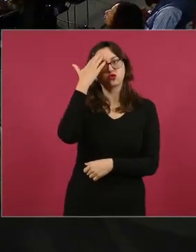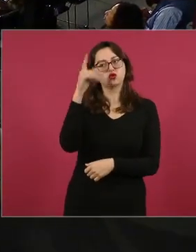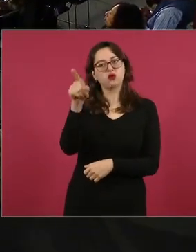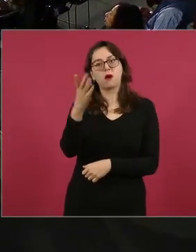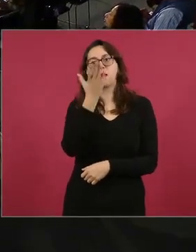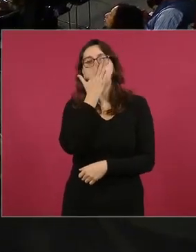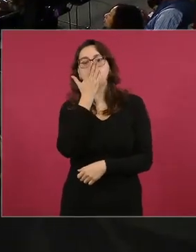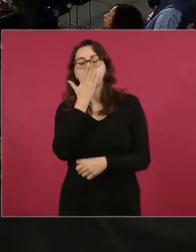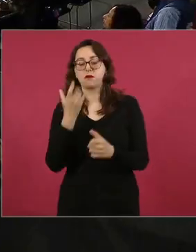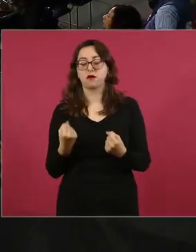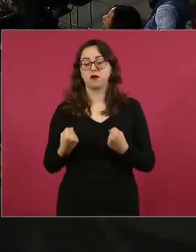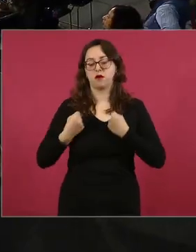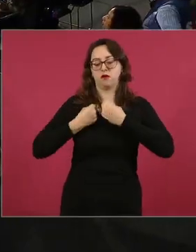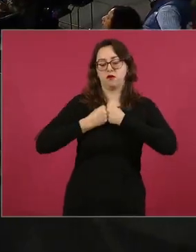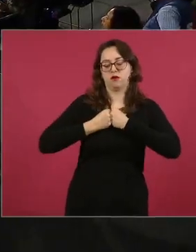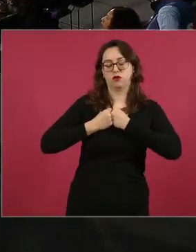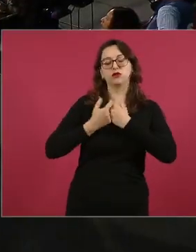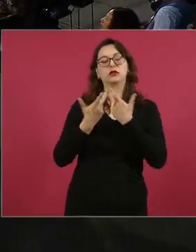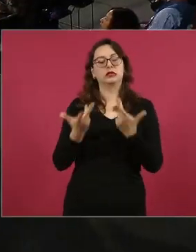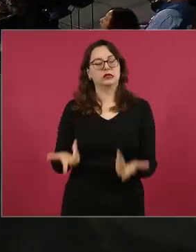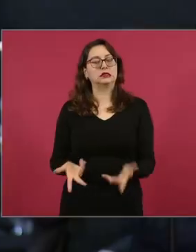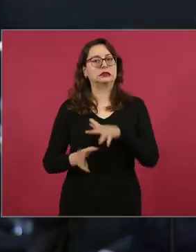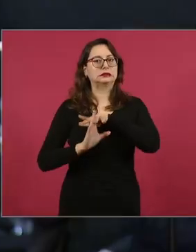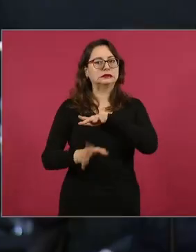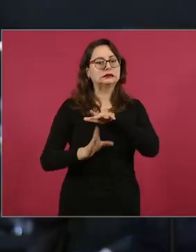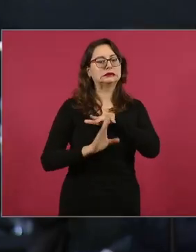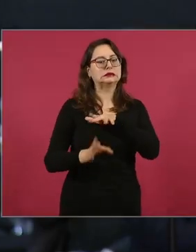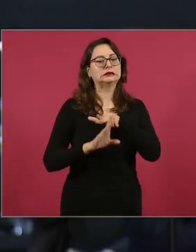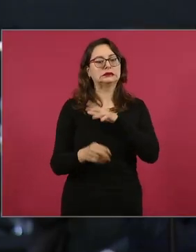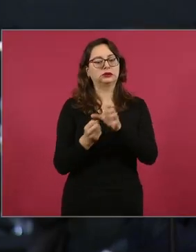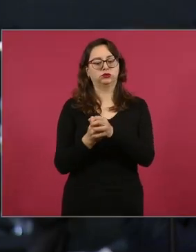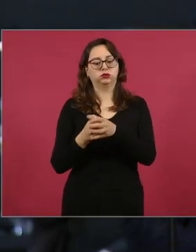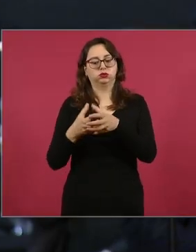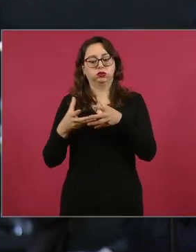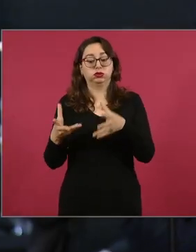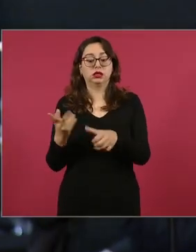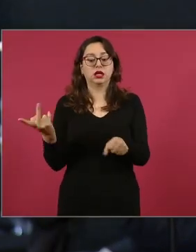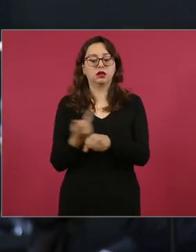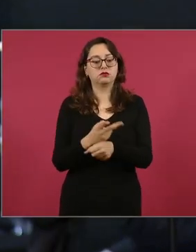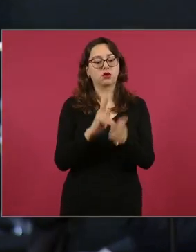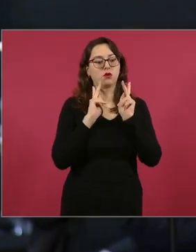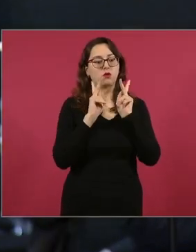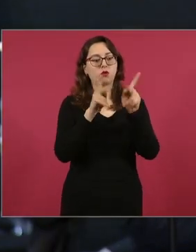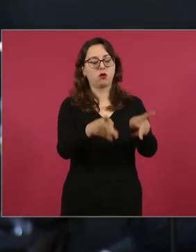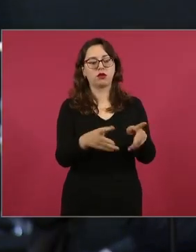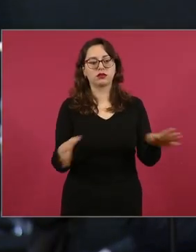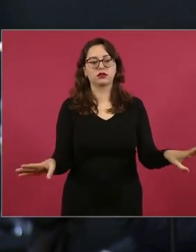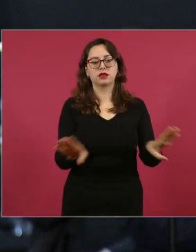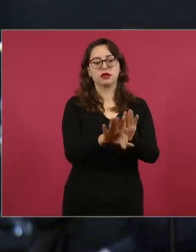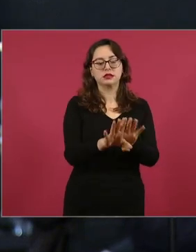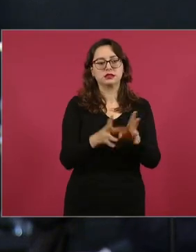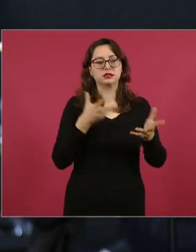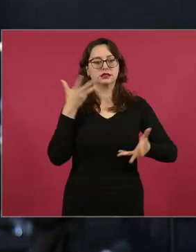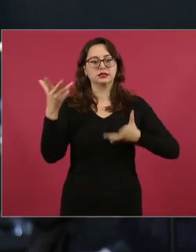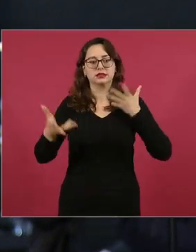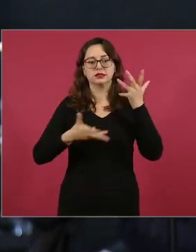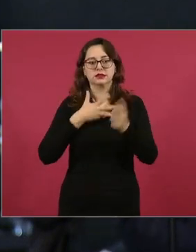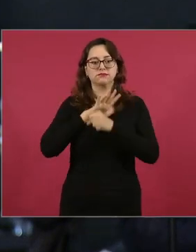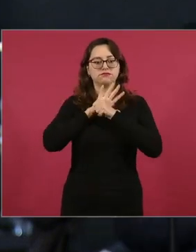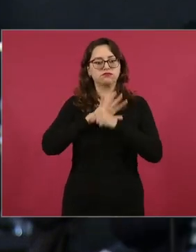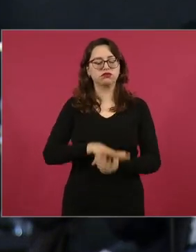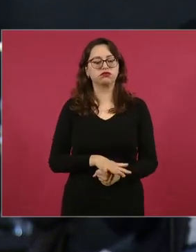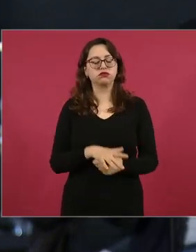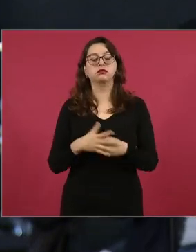con Arizona por el cierre que dio Estados Unidos del puente que conecta a Arizona con Sonora. Usted dijo que se